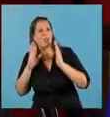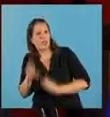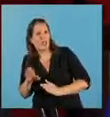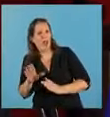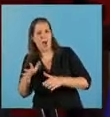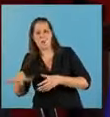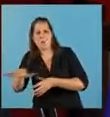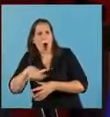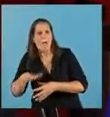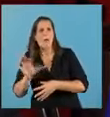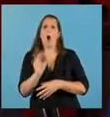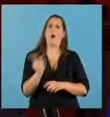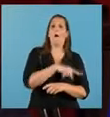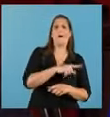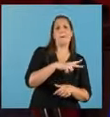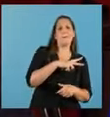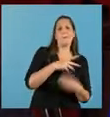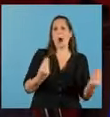pueblo.